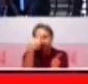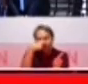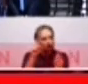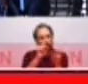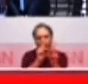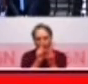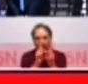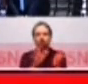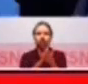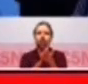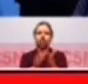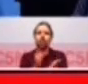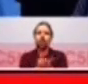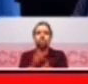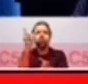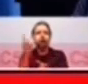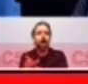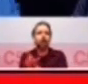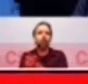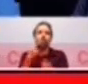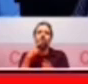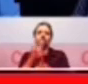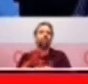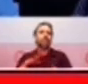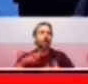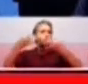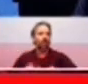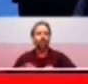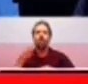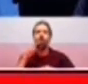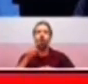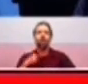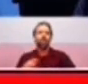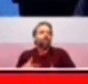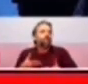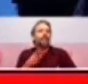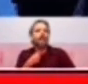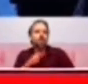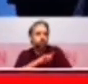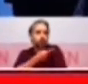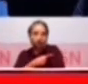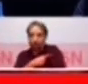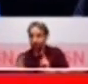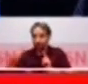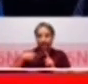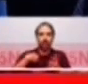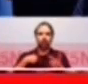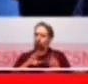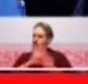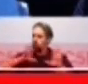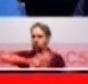clase para que ninguno se achicharre el otro lado pero Digo e los distintos instancias sociales de la